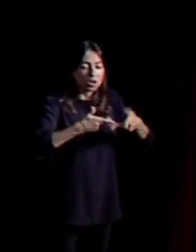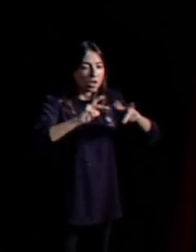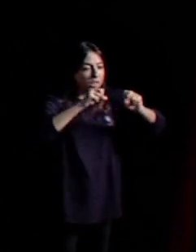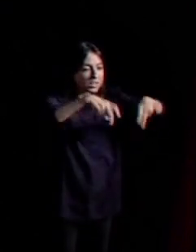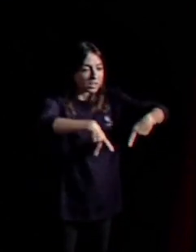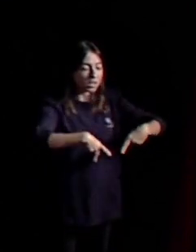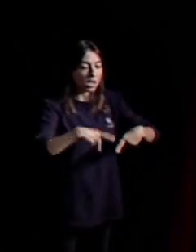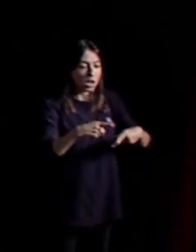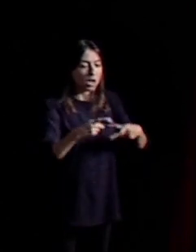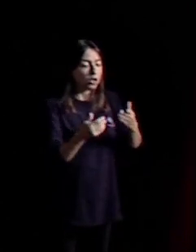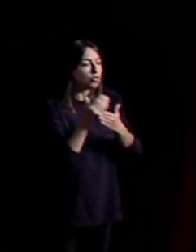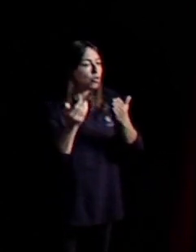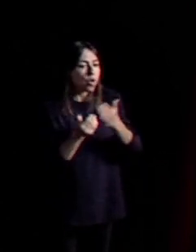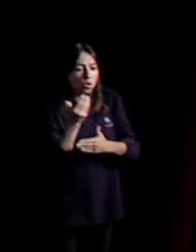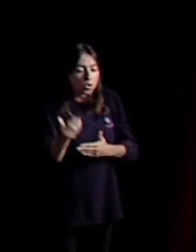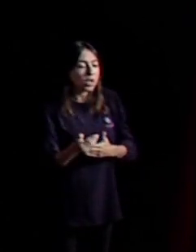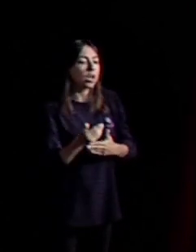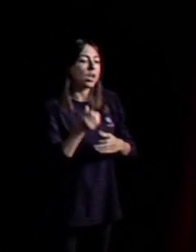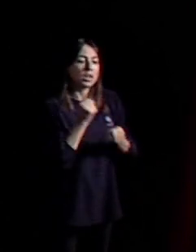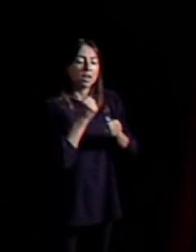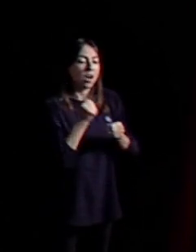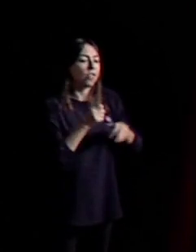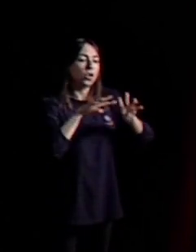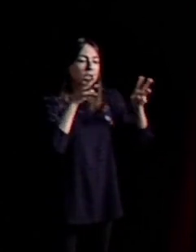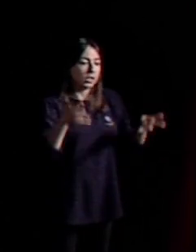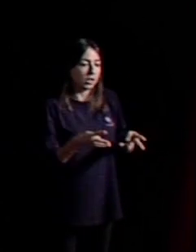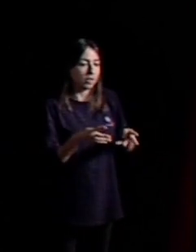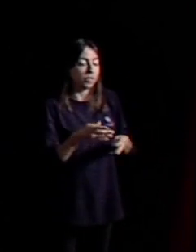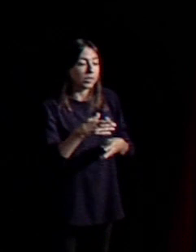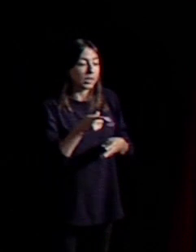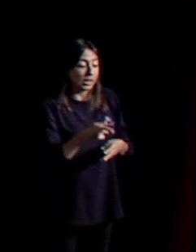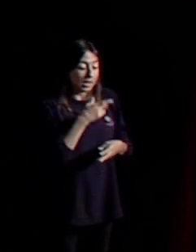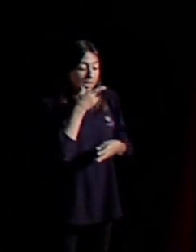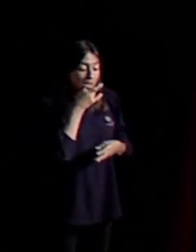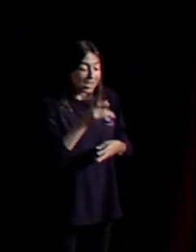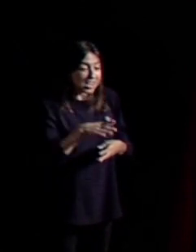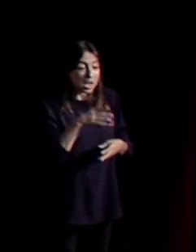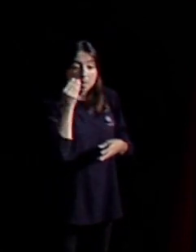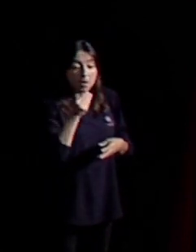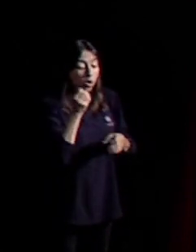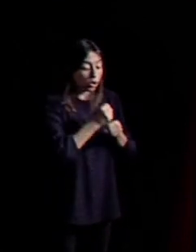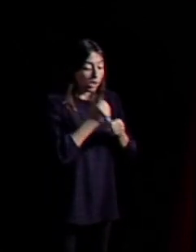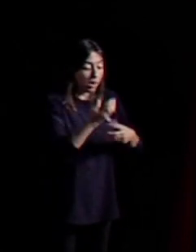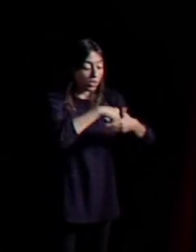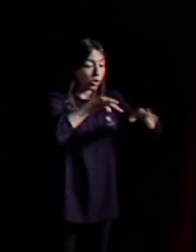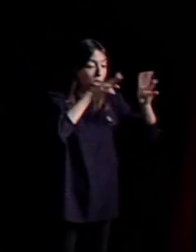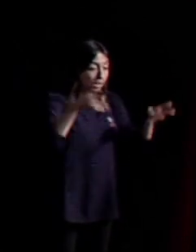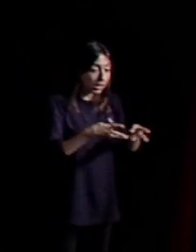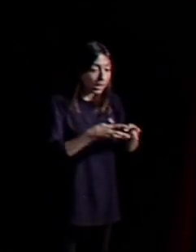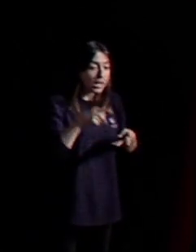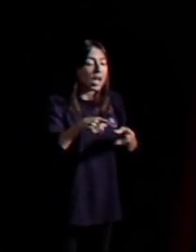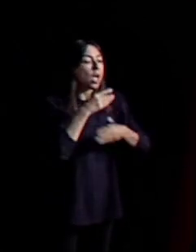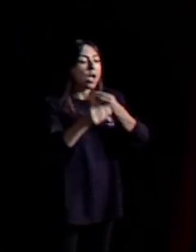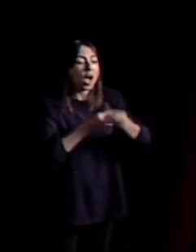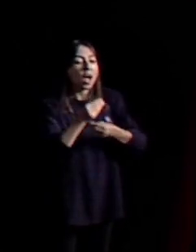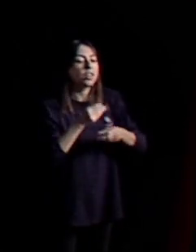todo el día trabajando en Internet. Quien mejor trabaja Internet, mejor hace